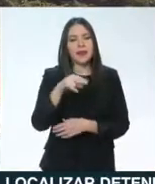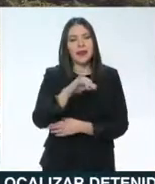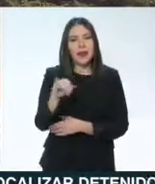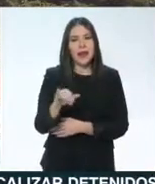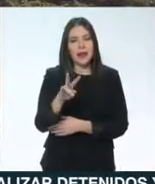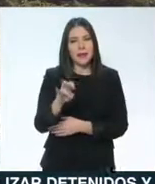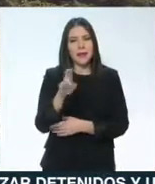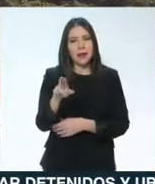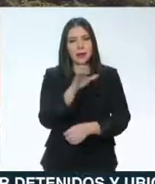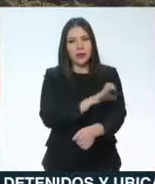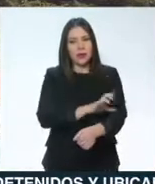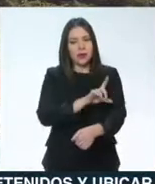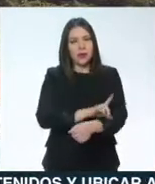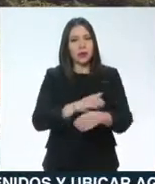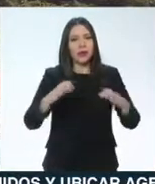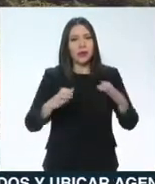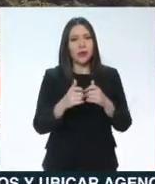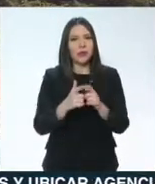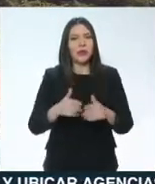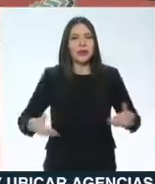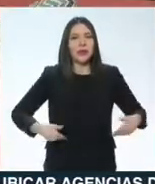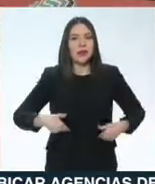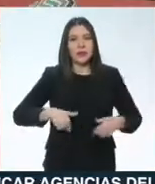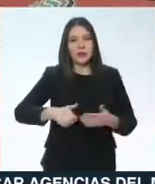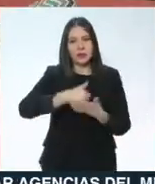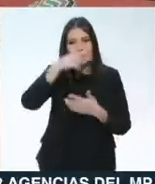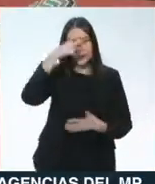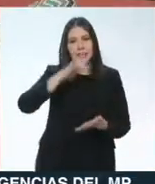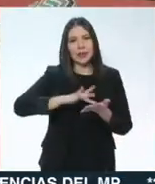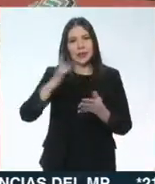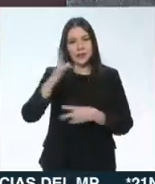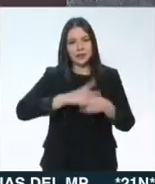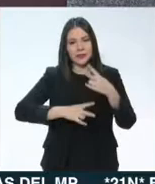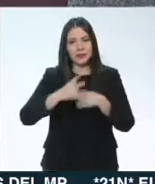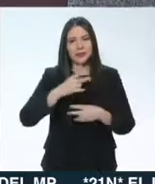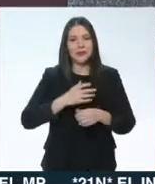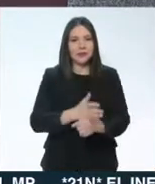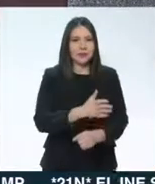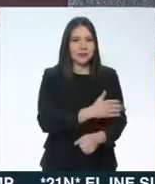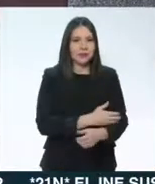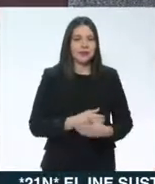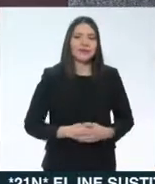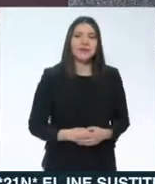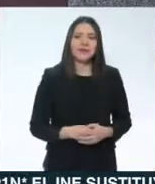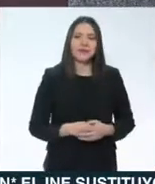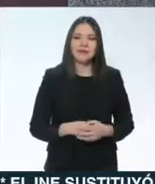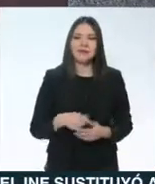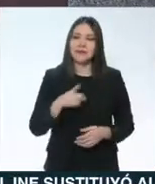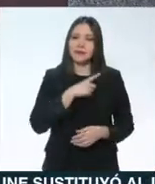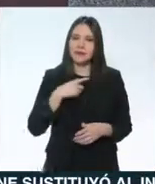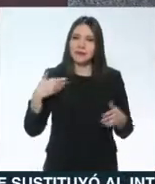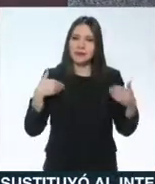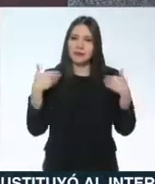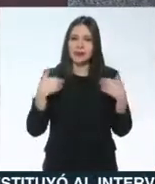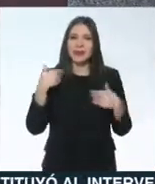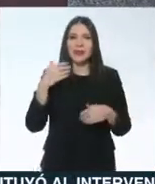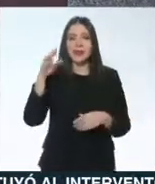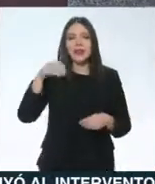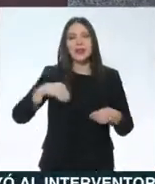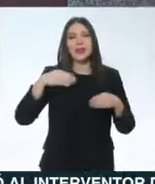de Teatros de la Ciudad de México, gracias por acompañarnos. Gracias por el espacio. Bueno, pues ahí está la invitación. Disfrute de la vida cultural de la Ciudad de México. Continuamos con más.